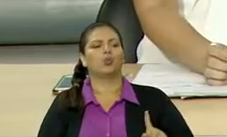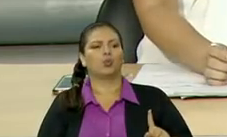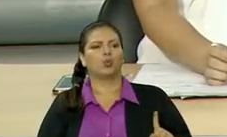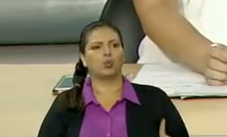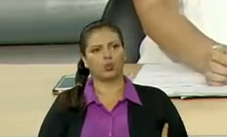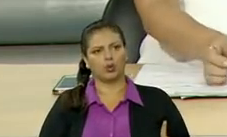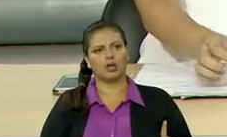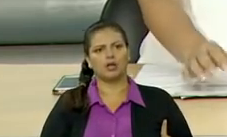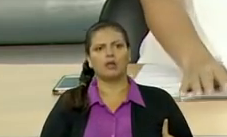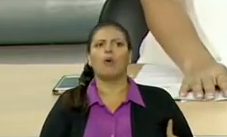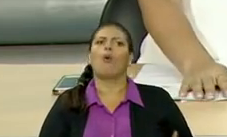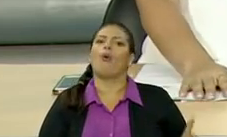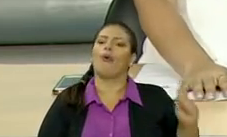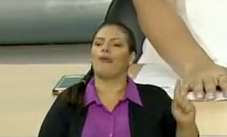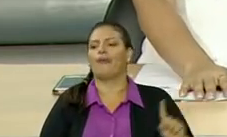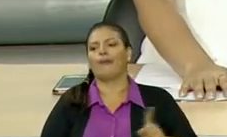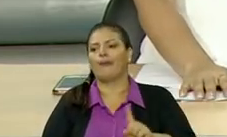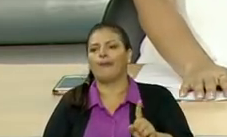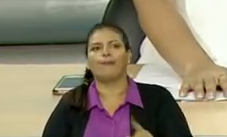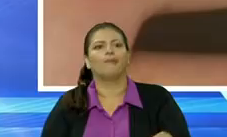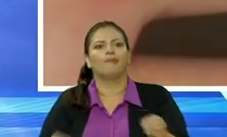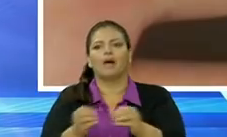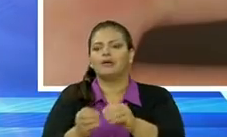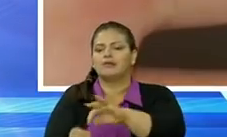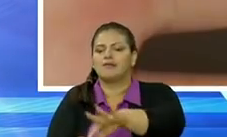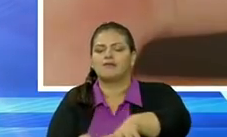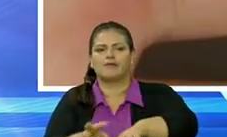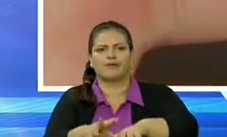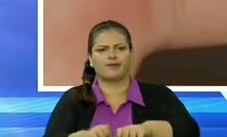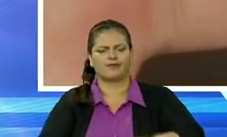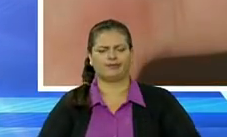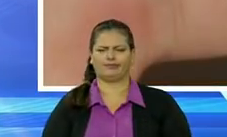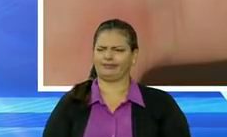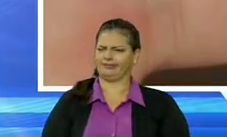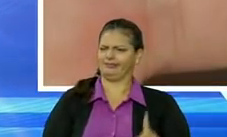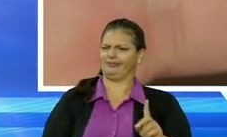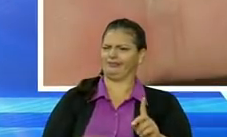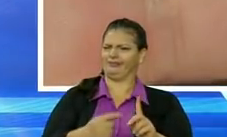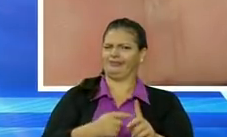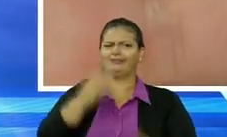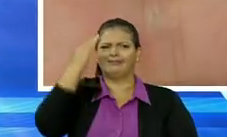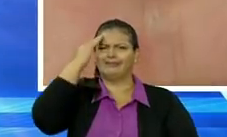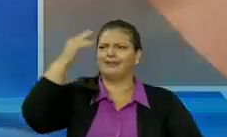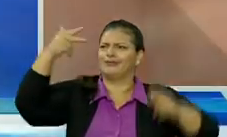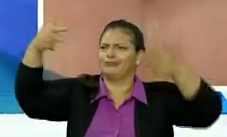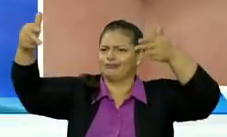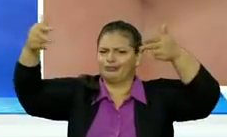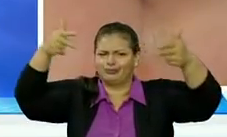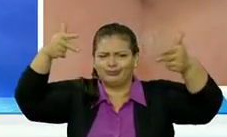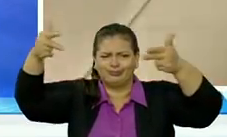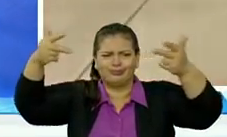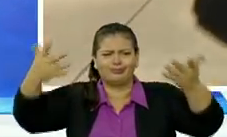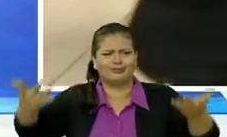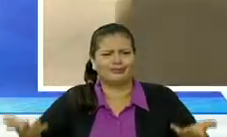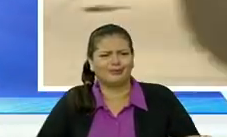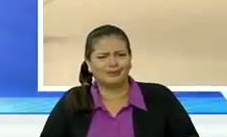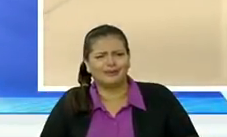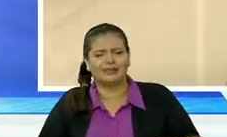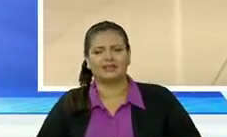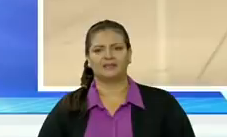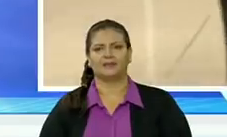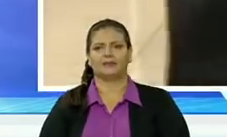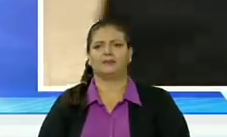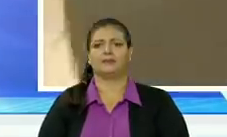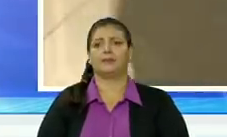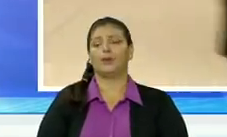no habrá sabido, no se habrá dado cuenta o dijo, aquí son giles, ya les robé una vez, les voy a volver a robar. Y ahí lo detuvieron.